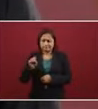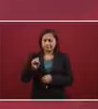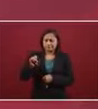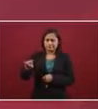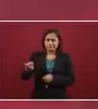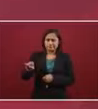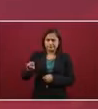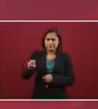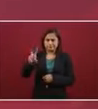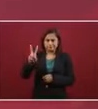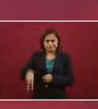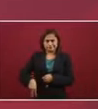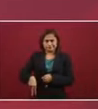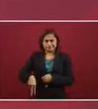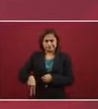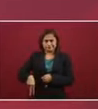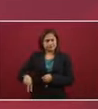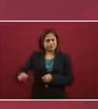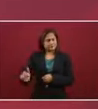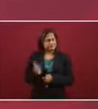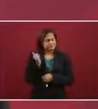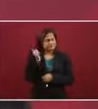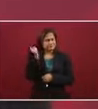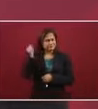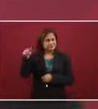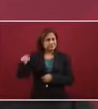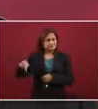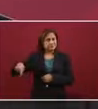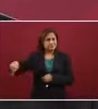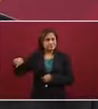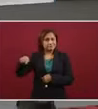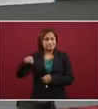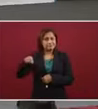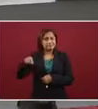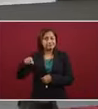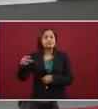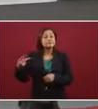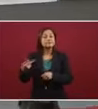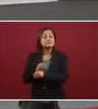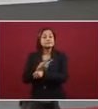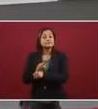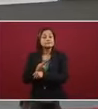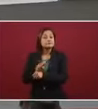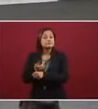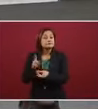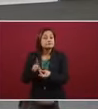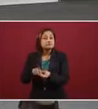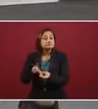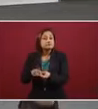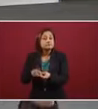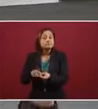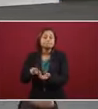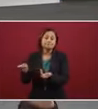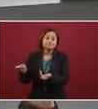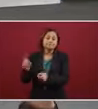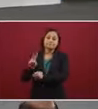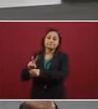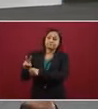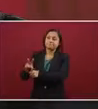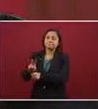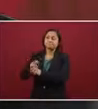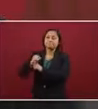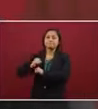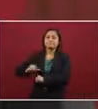entonces fue un abuso, y esto sucedió en el caso de fiscalías y en el caso de los